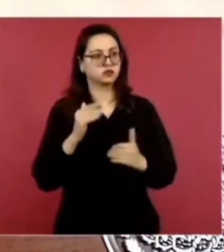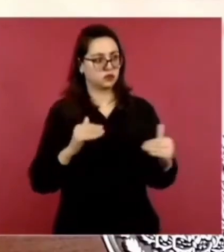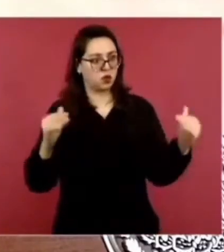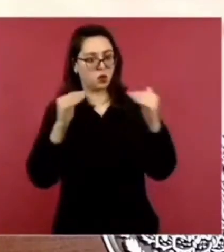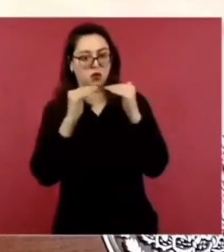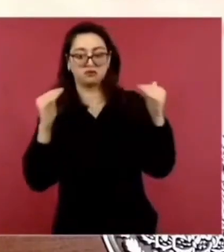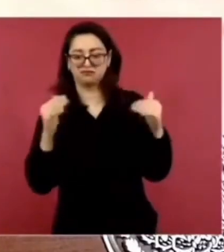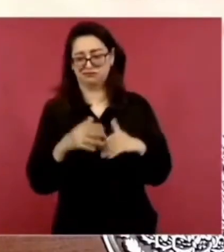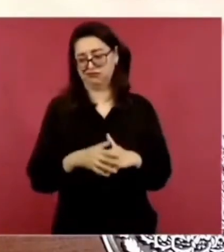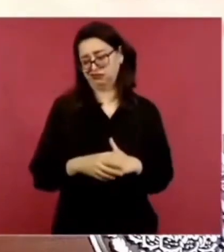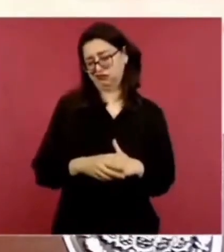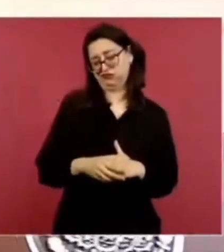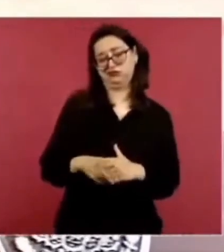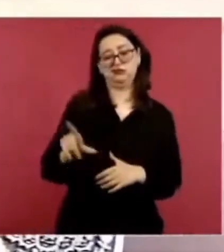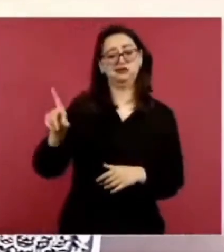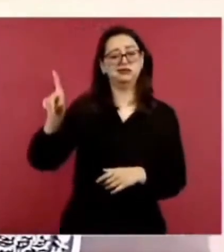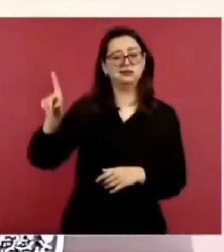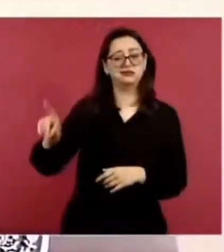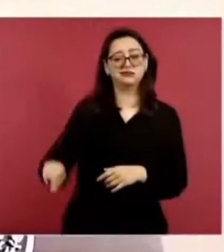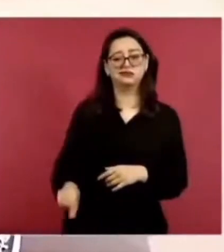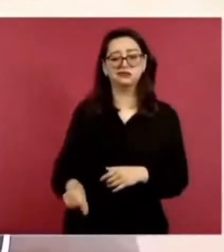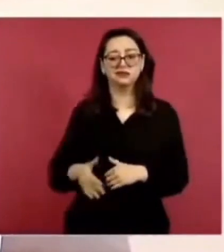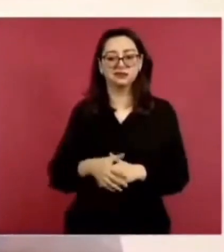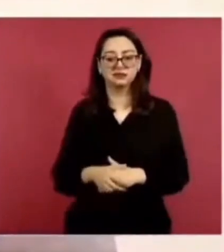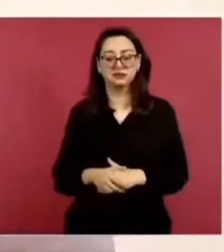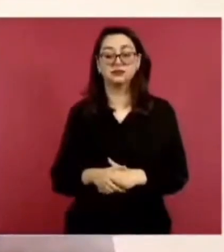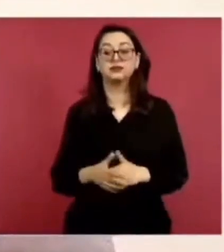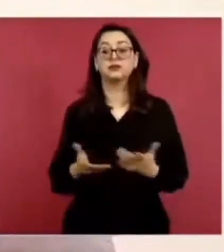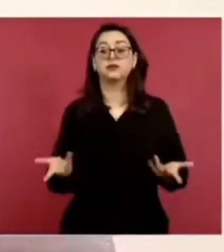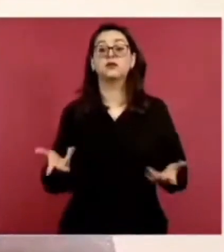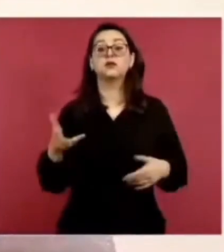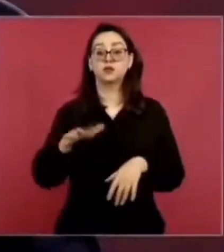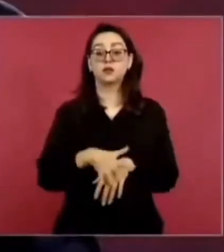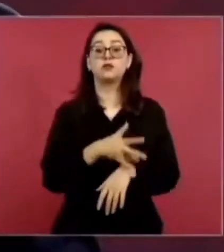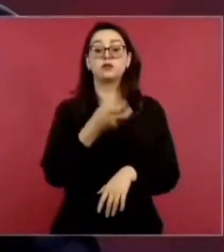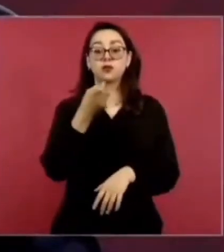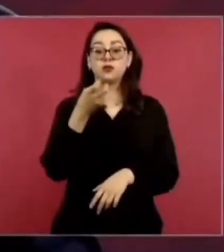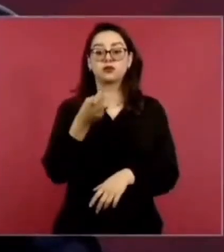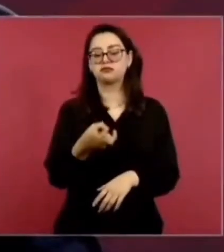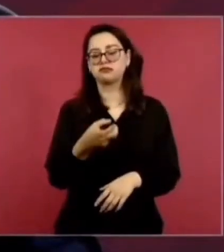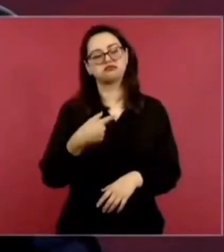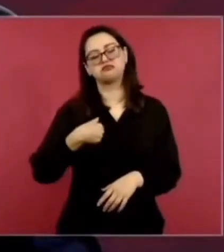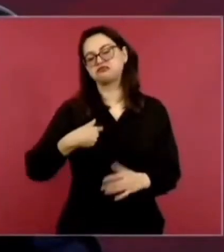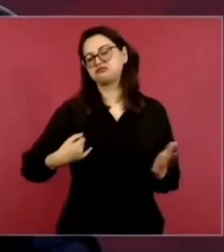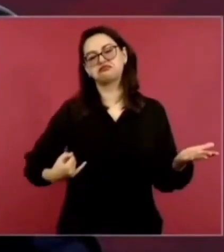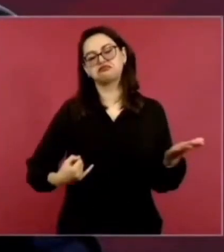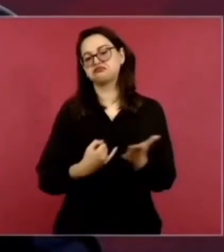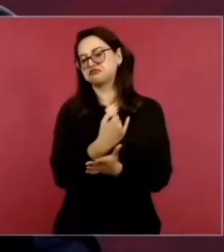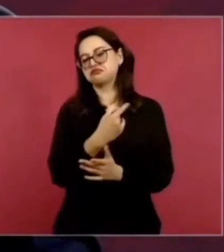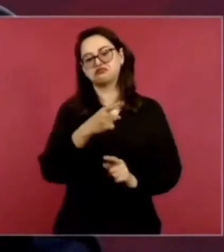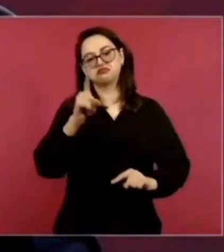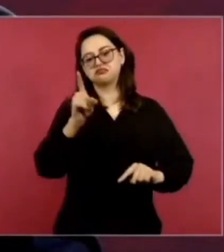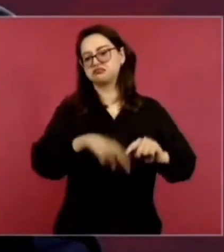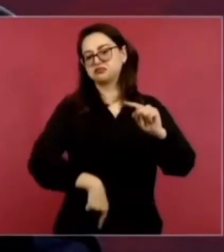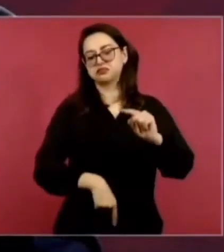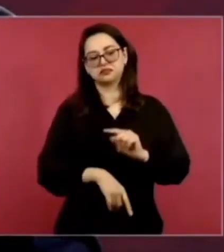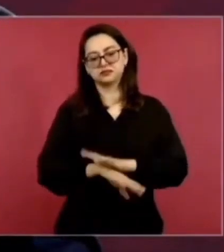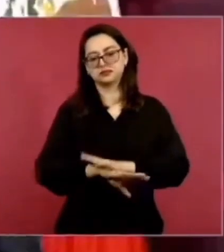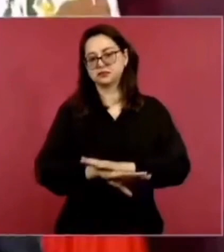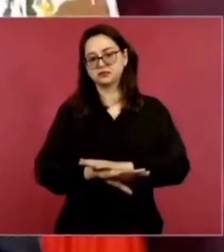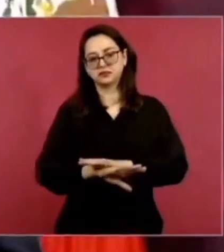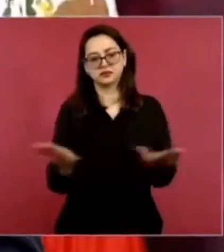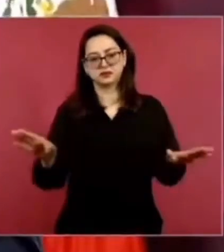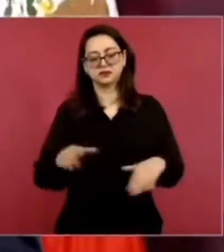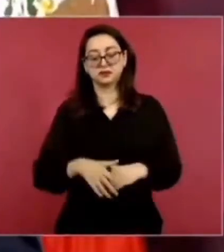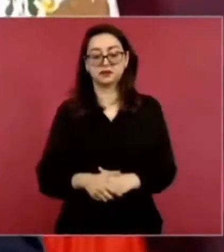y también de la Armada de México. Entonces, por eso se terminó con lo del Estado